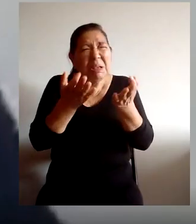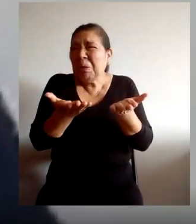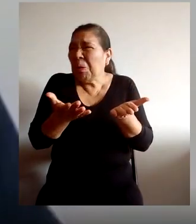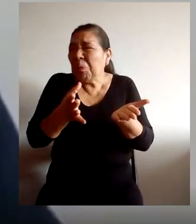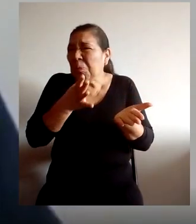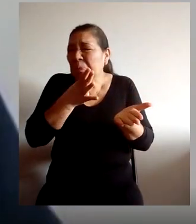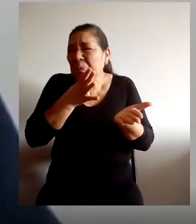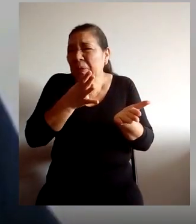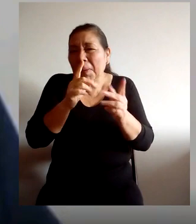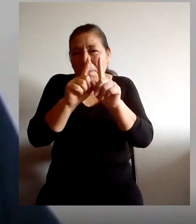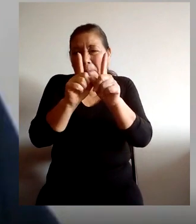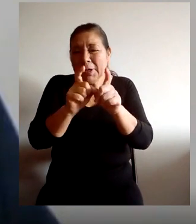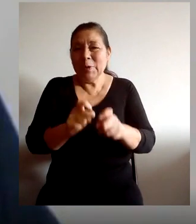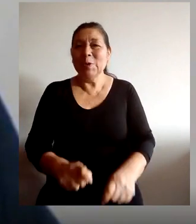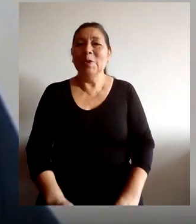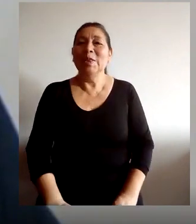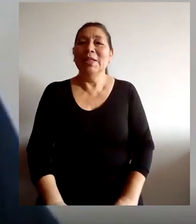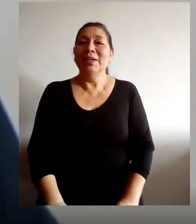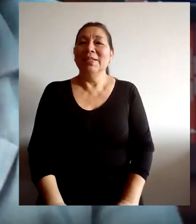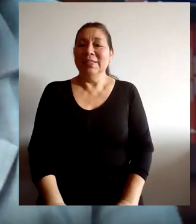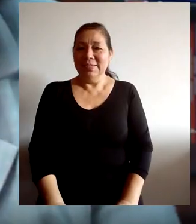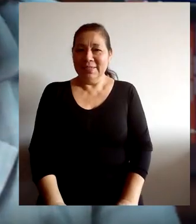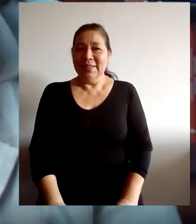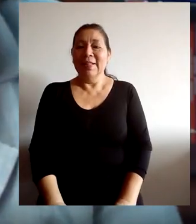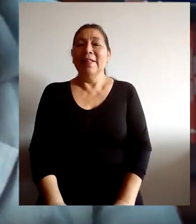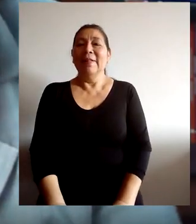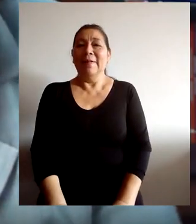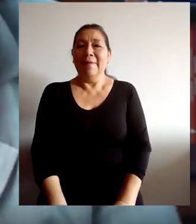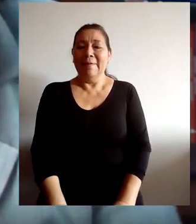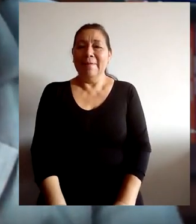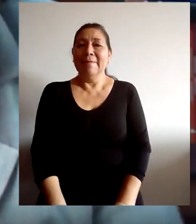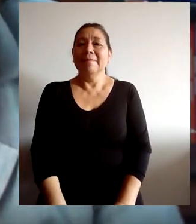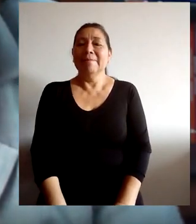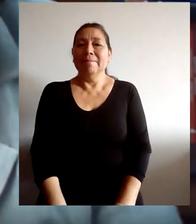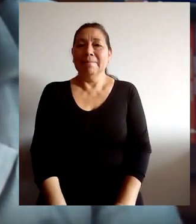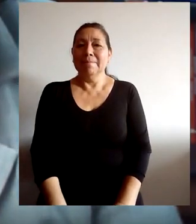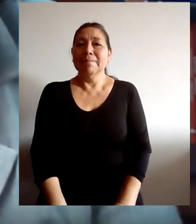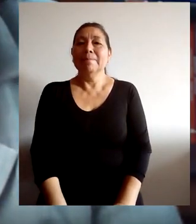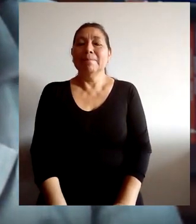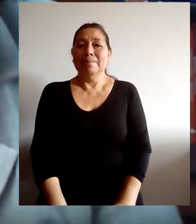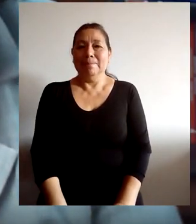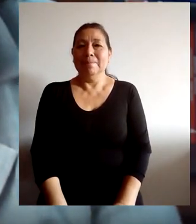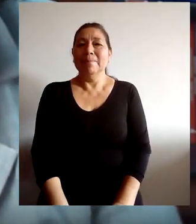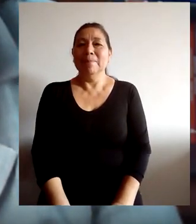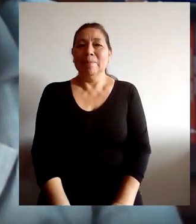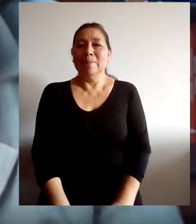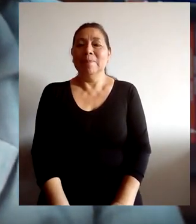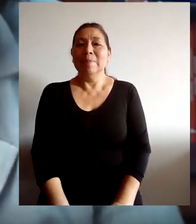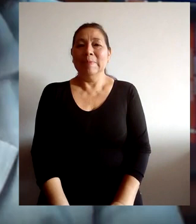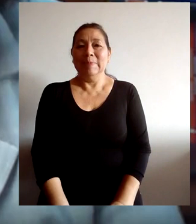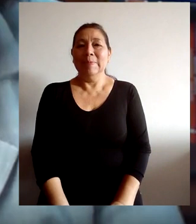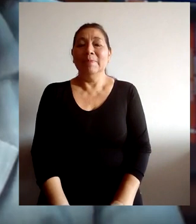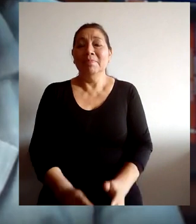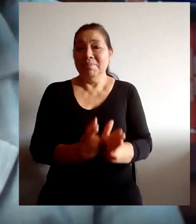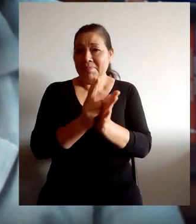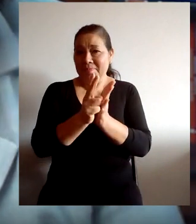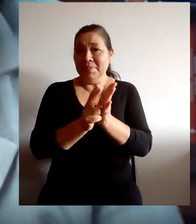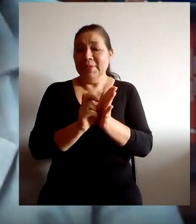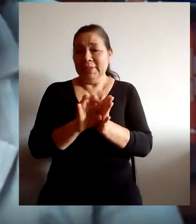Voy a colocar la diapositiva tal Sí, como me la indica. última, sobre todo la última lámina que pasó.